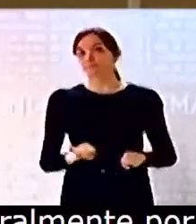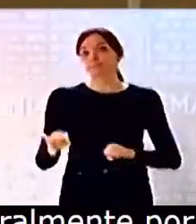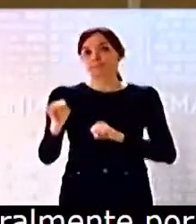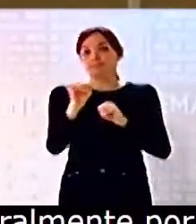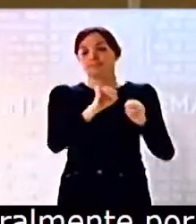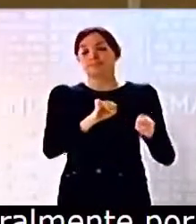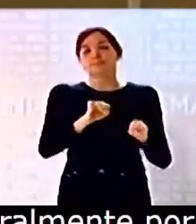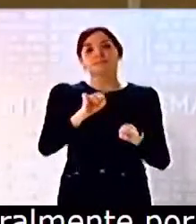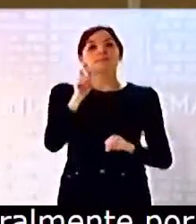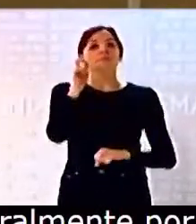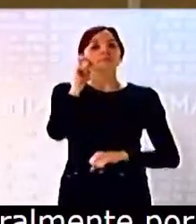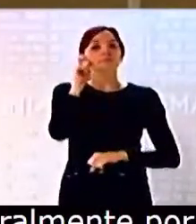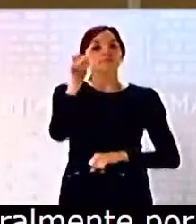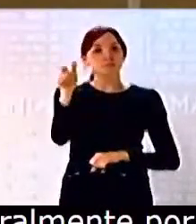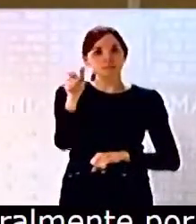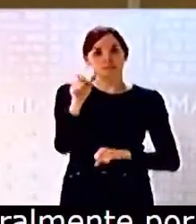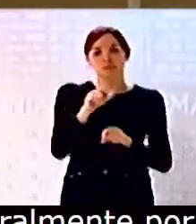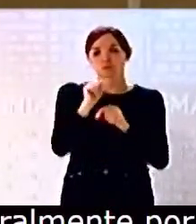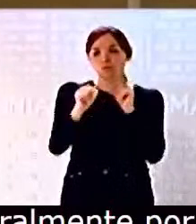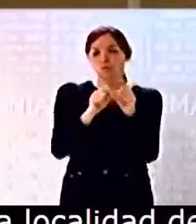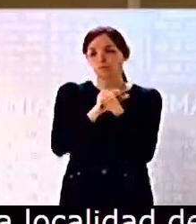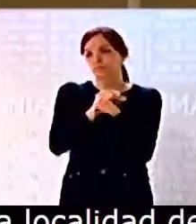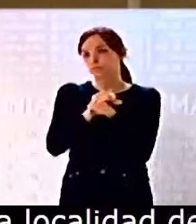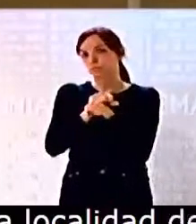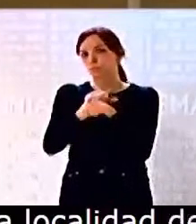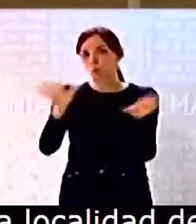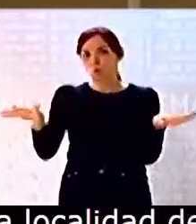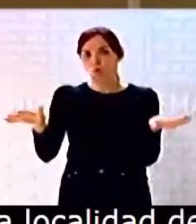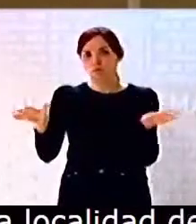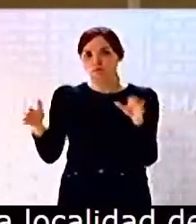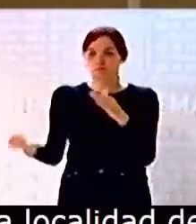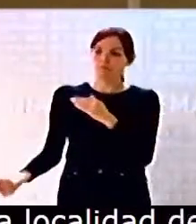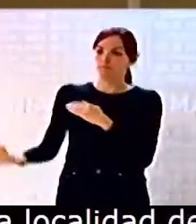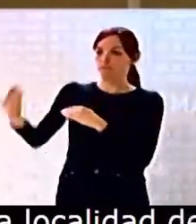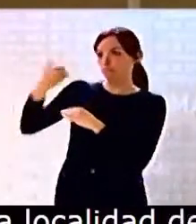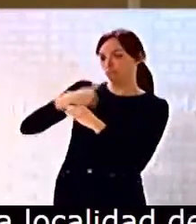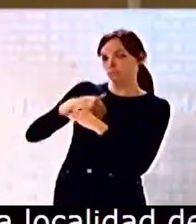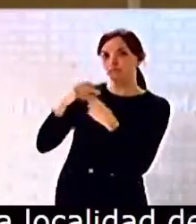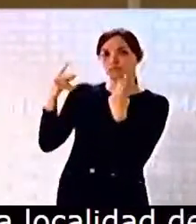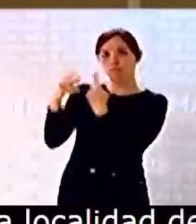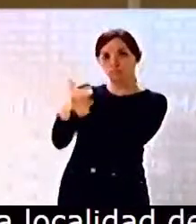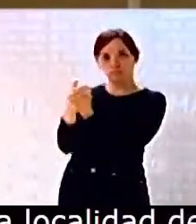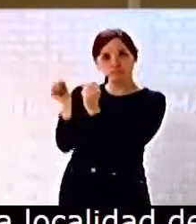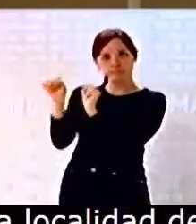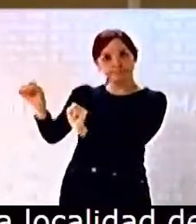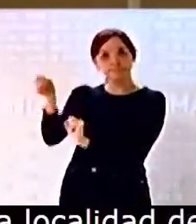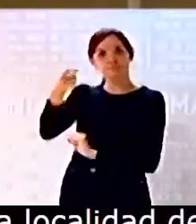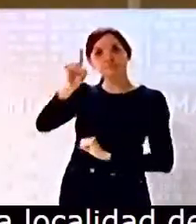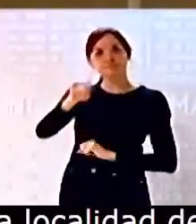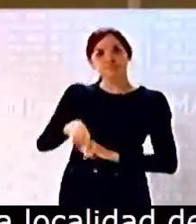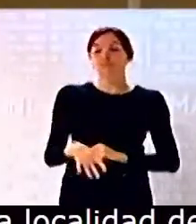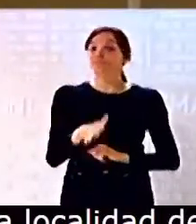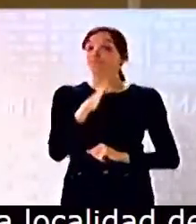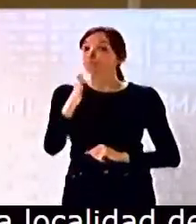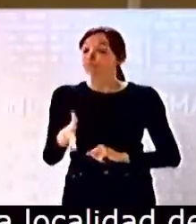localidad de contagios que pudiesen venir del exterior en este momento ante unas